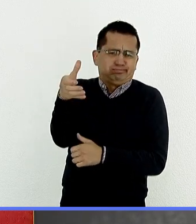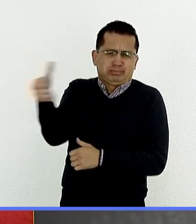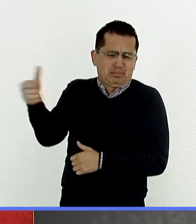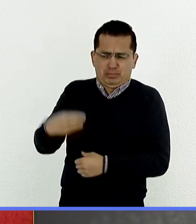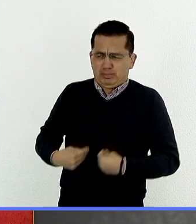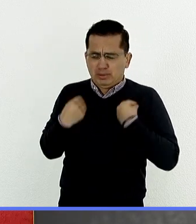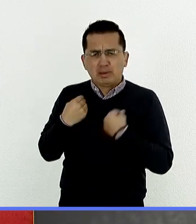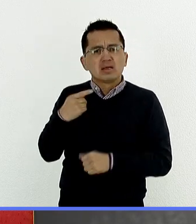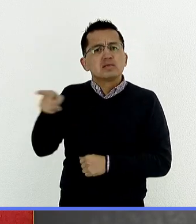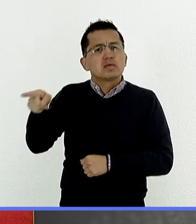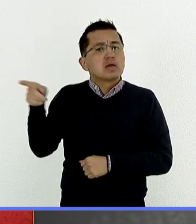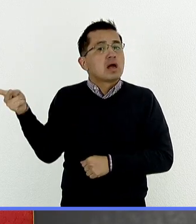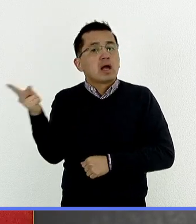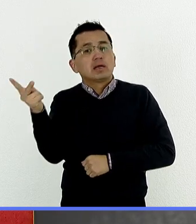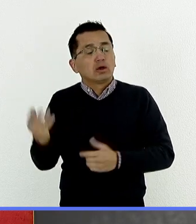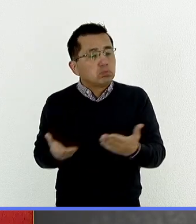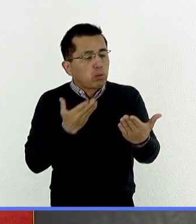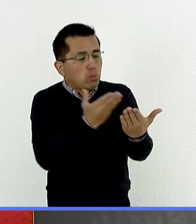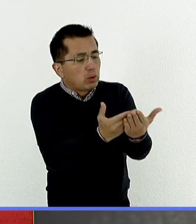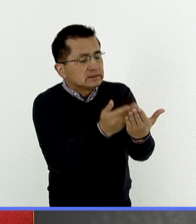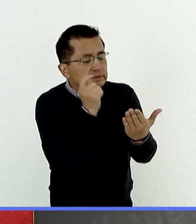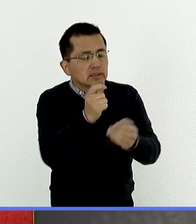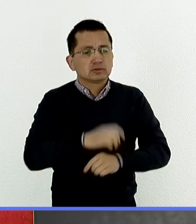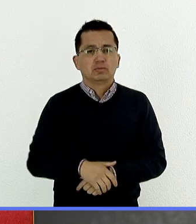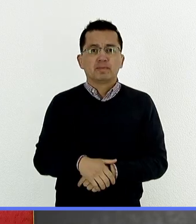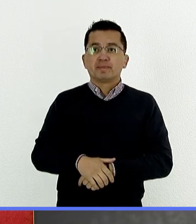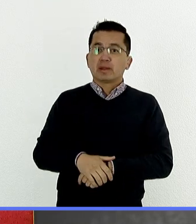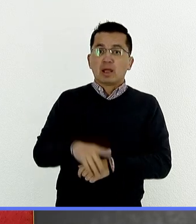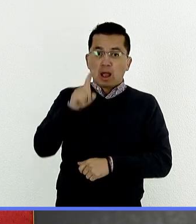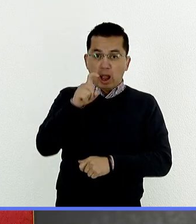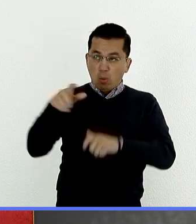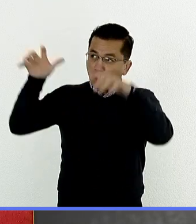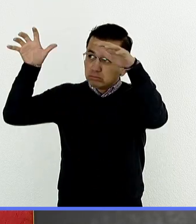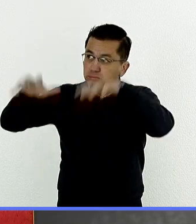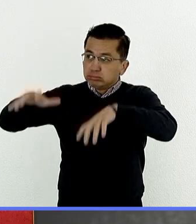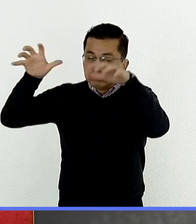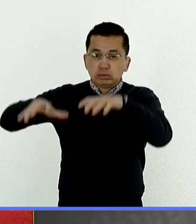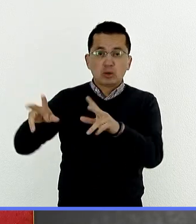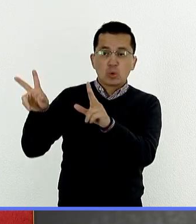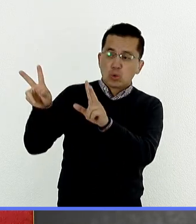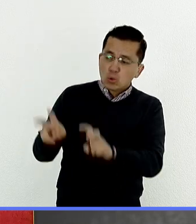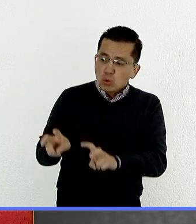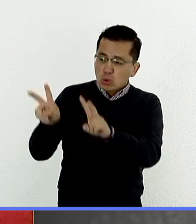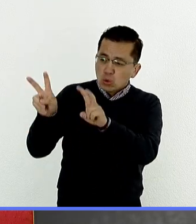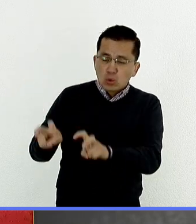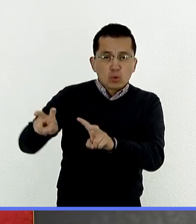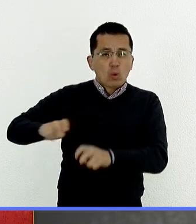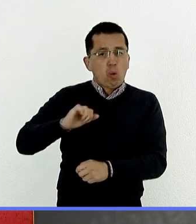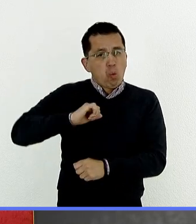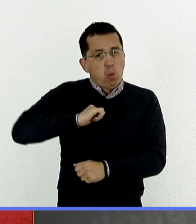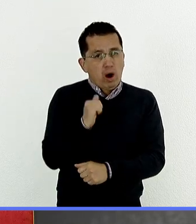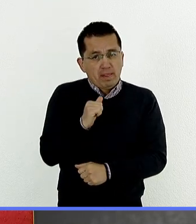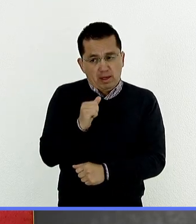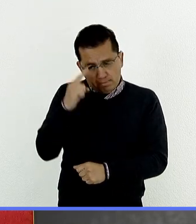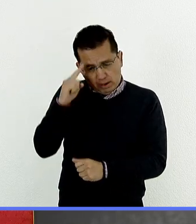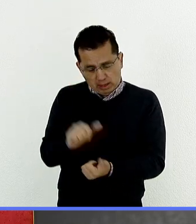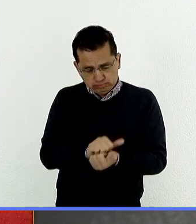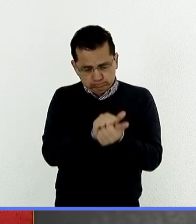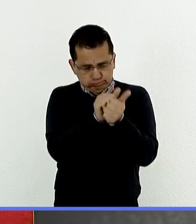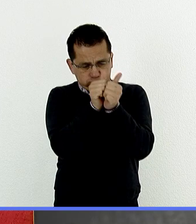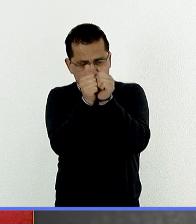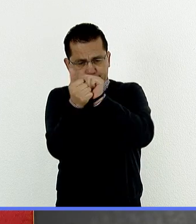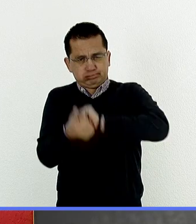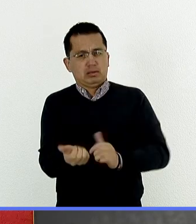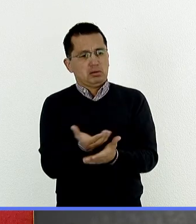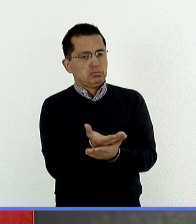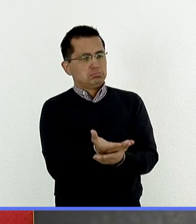poderla este dar para toma de las familiares y básicamente agua